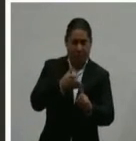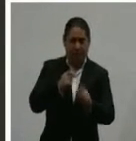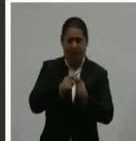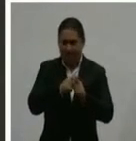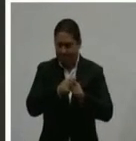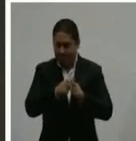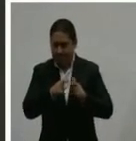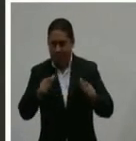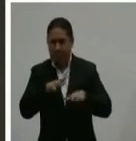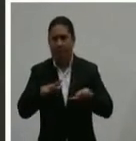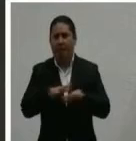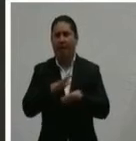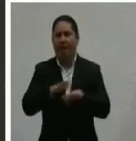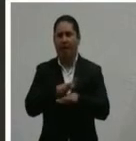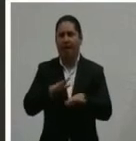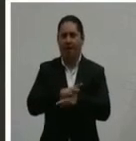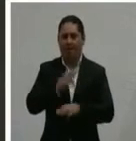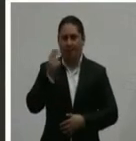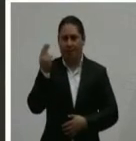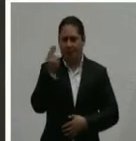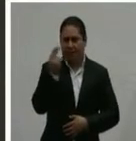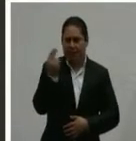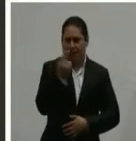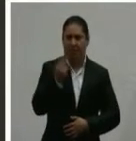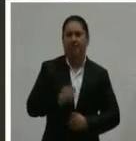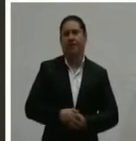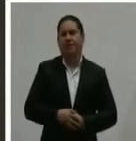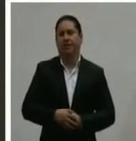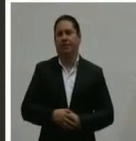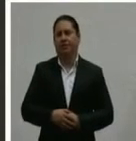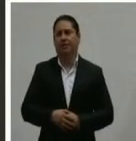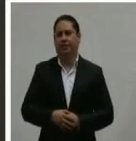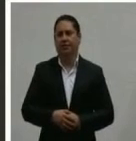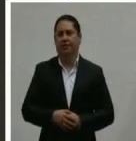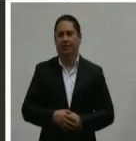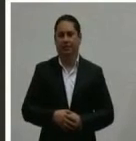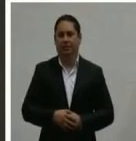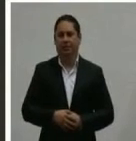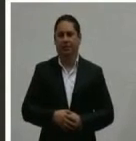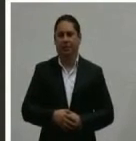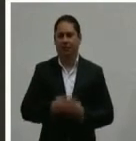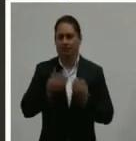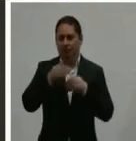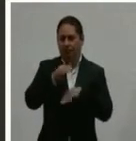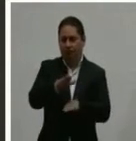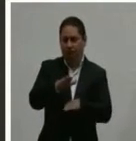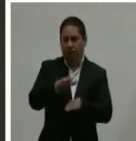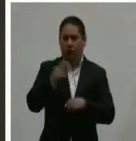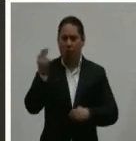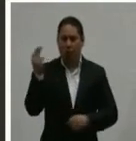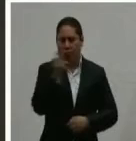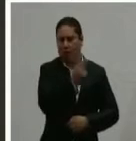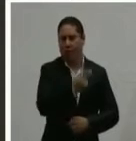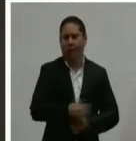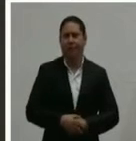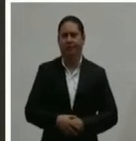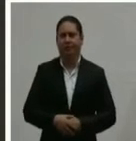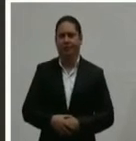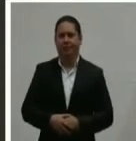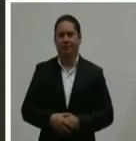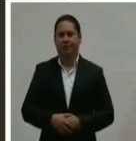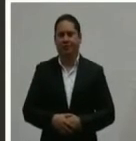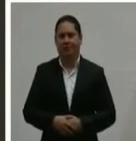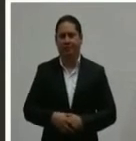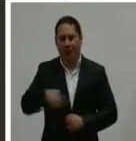realizando cambios muy necesarios, radicales y sobre todo urgentes,